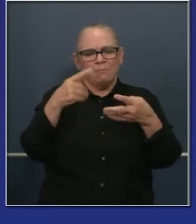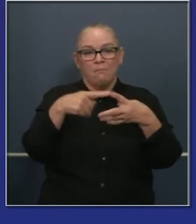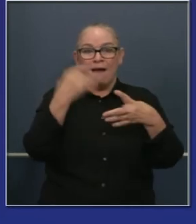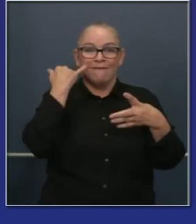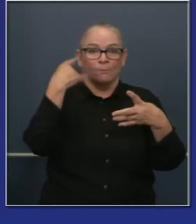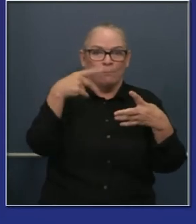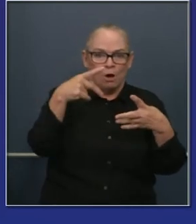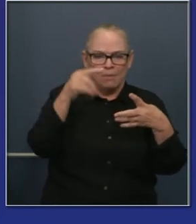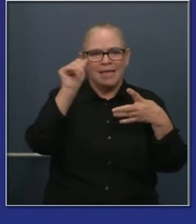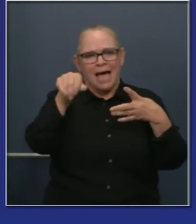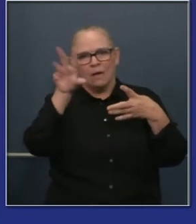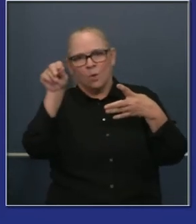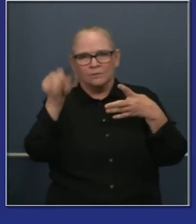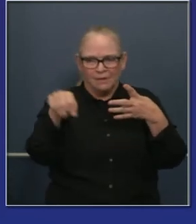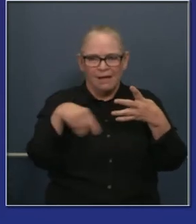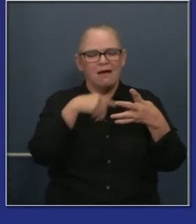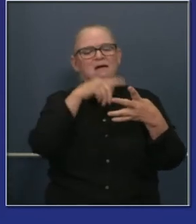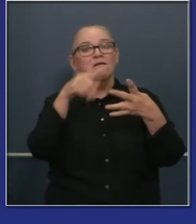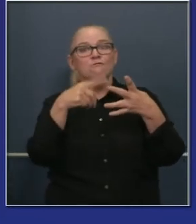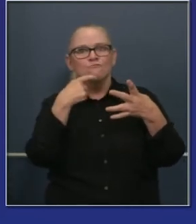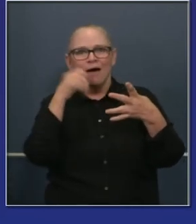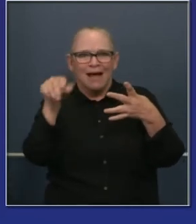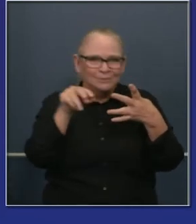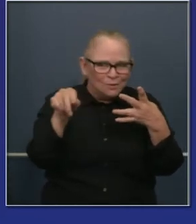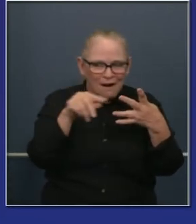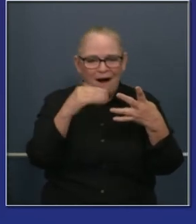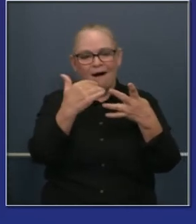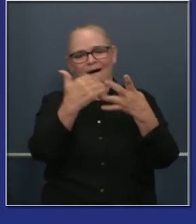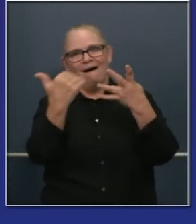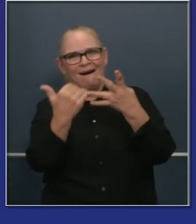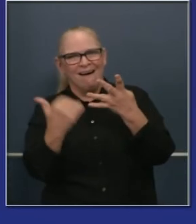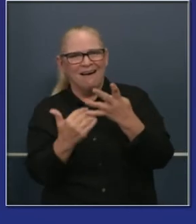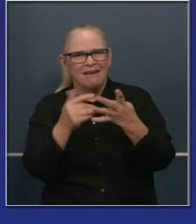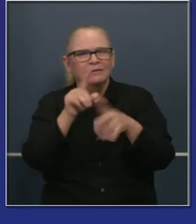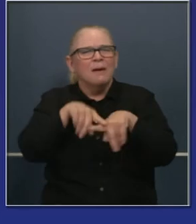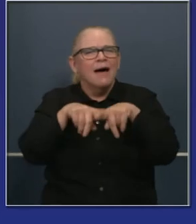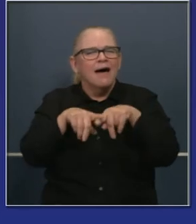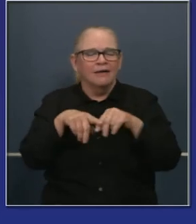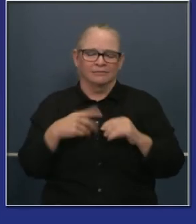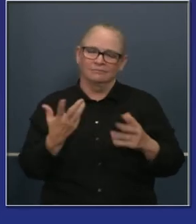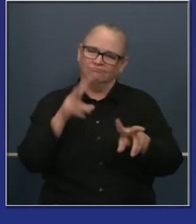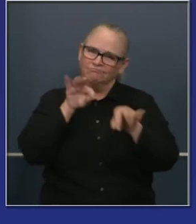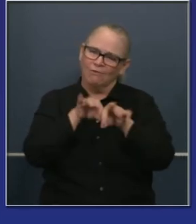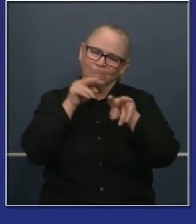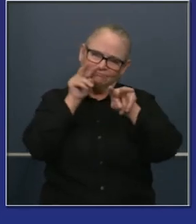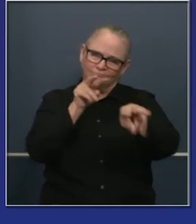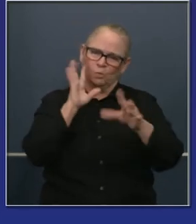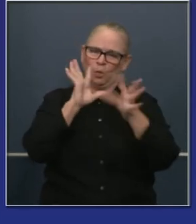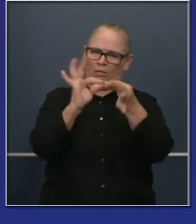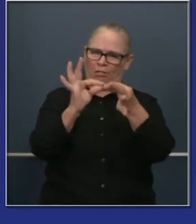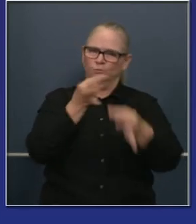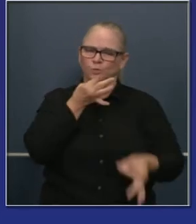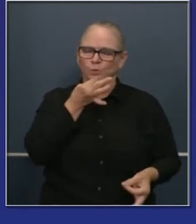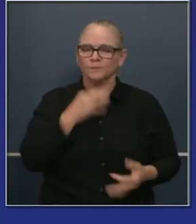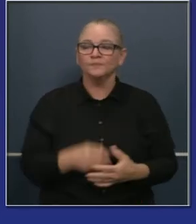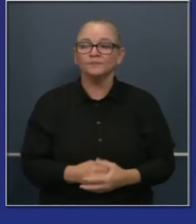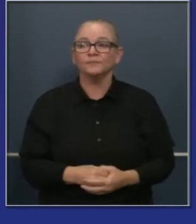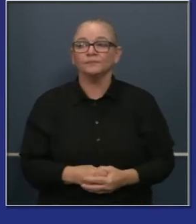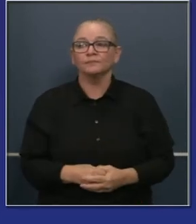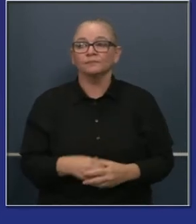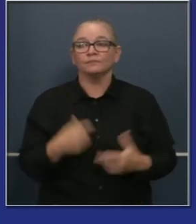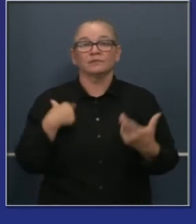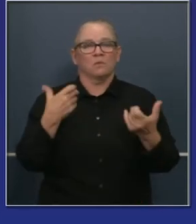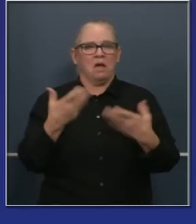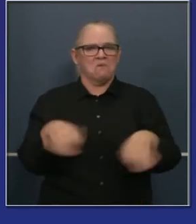estaremos haciendo el fruto de esas negociaciones lo haremos público muy pronto y terminaré como